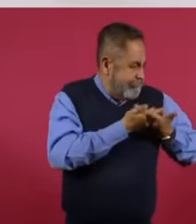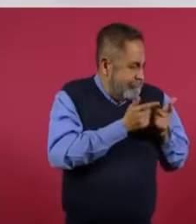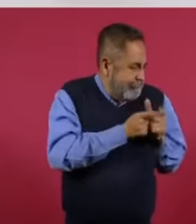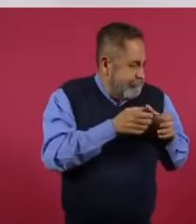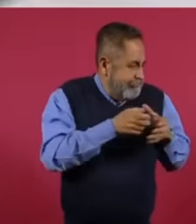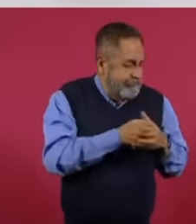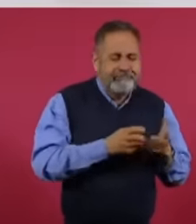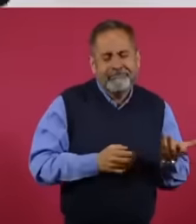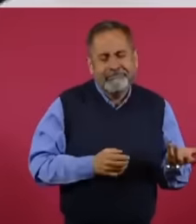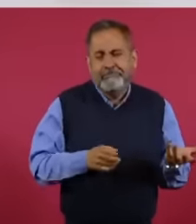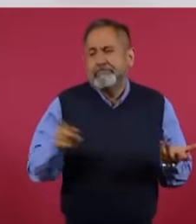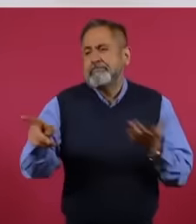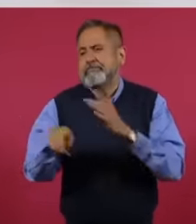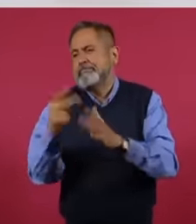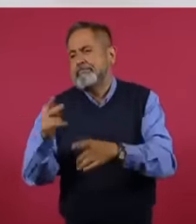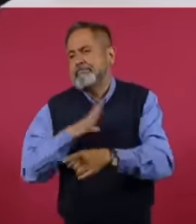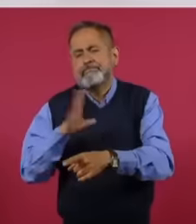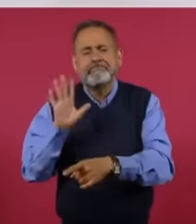y que